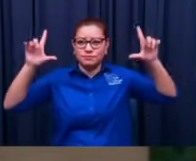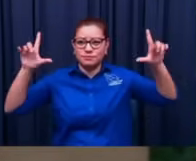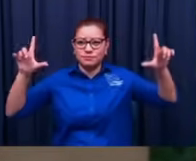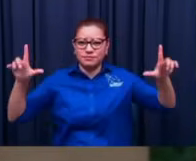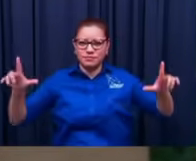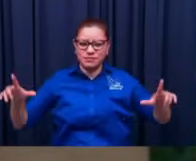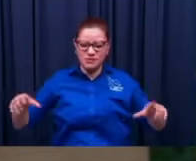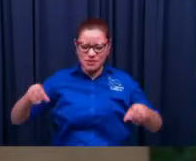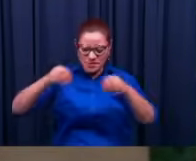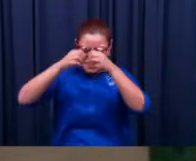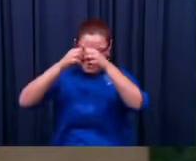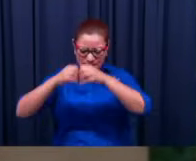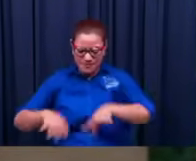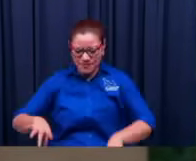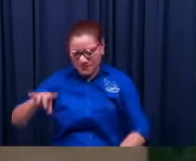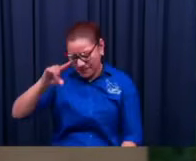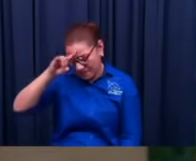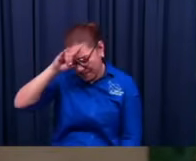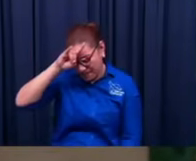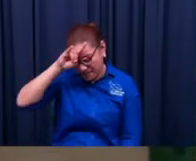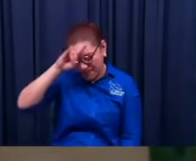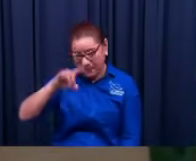desbarataste al enemigo.